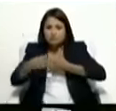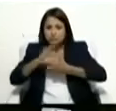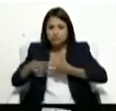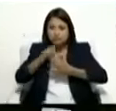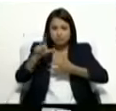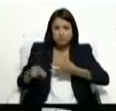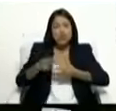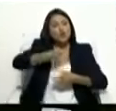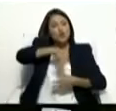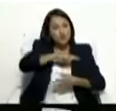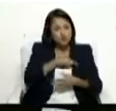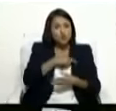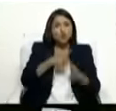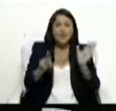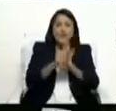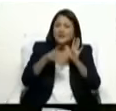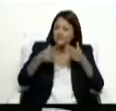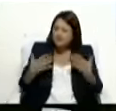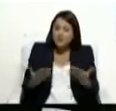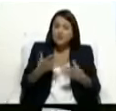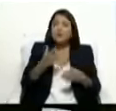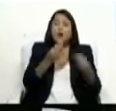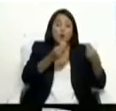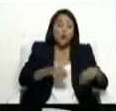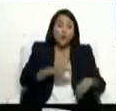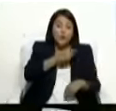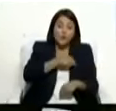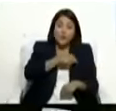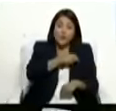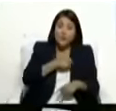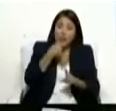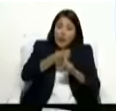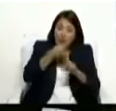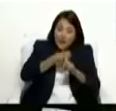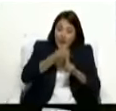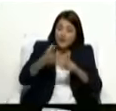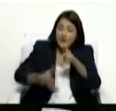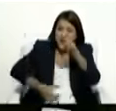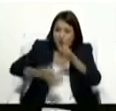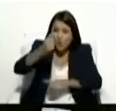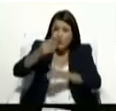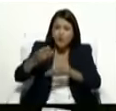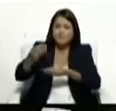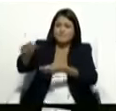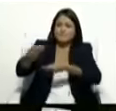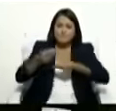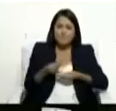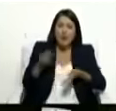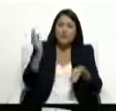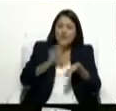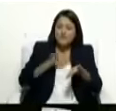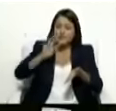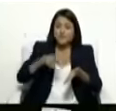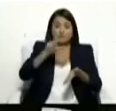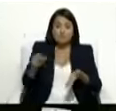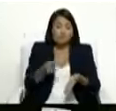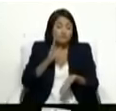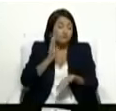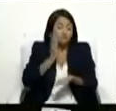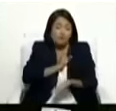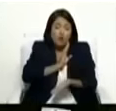que tenemos es el acuerdo de Ginebra, seguir trabajando hasta que logremos rescatar lo nuestro, porque el Esequibo ha